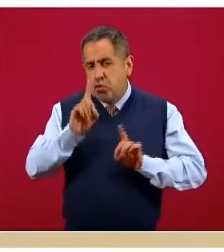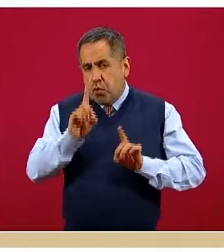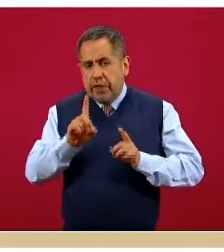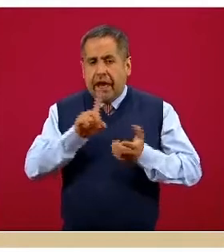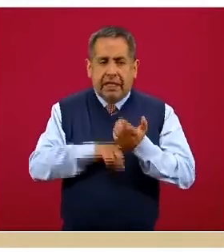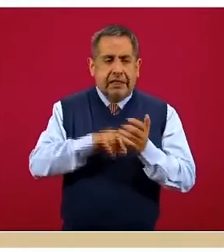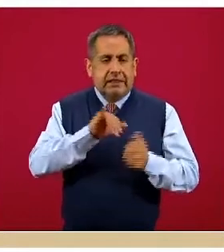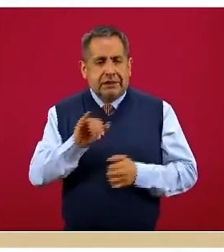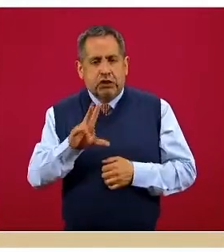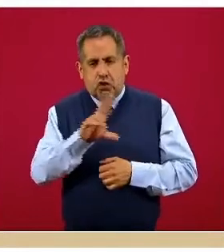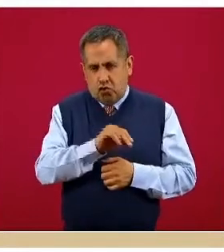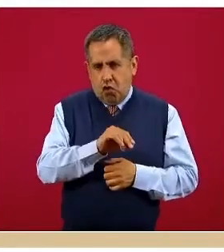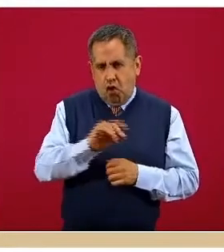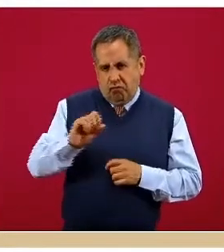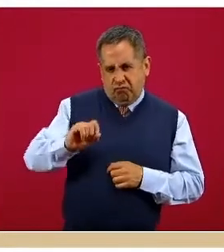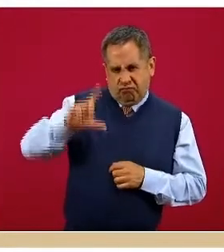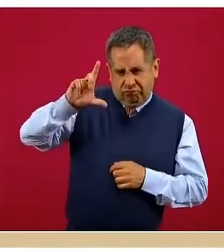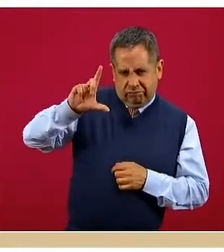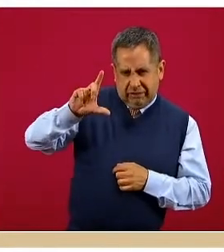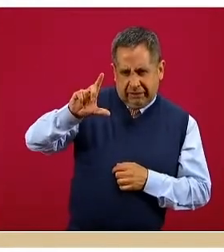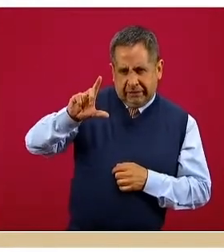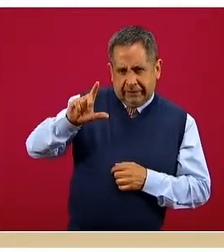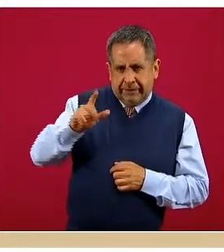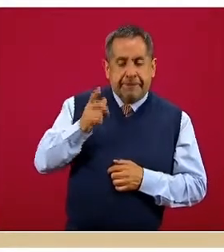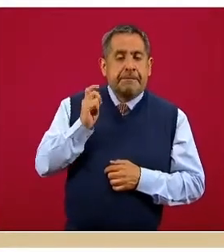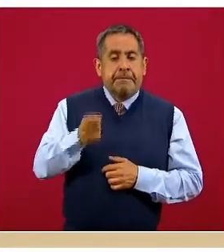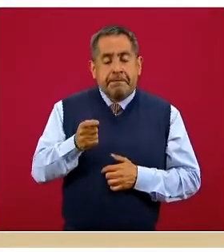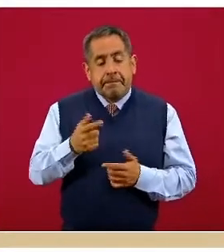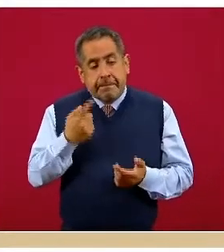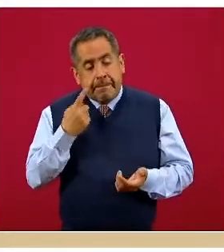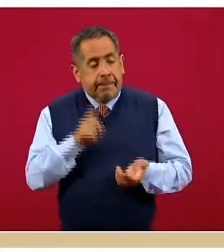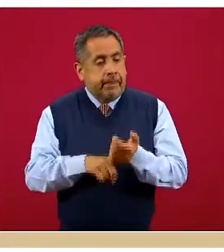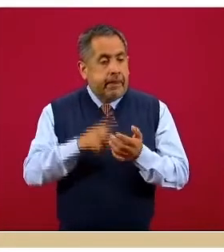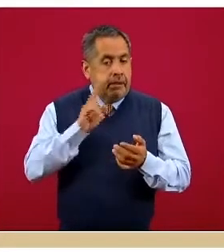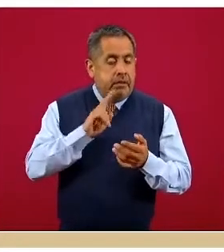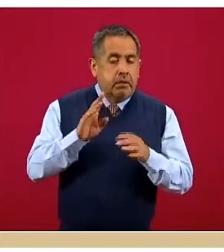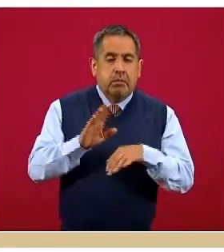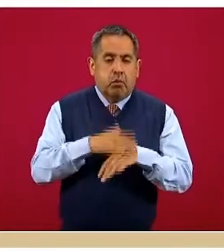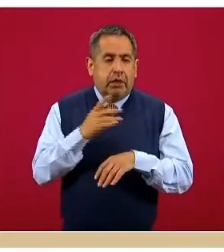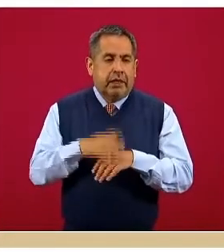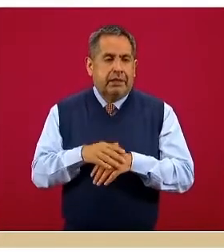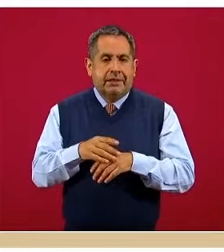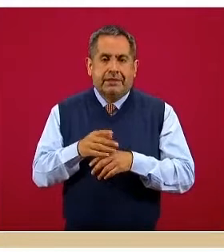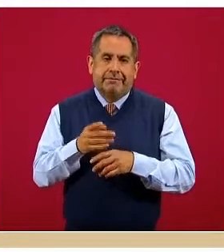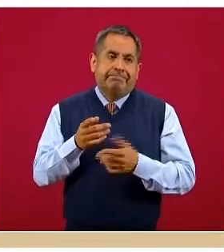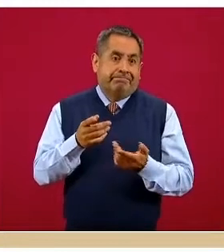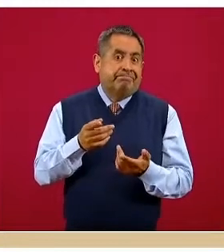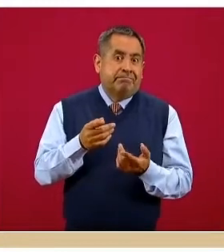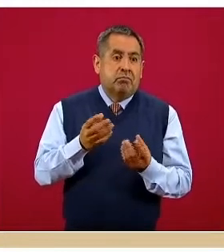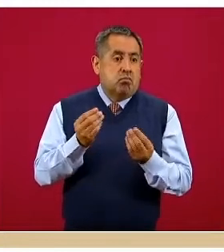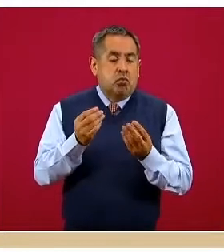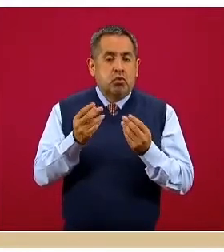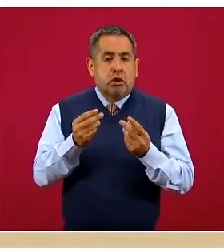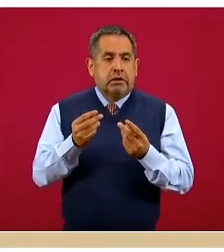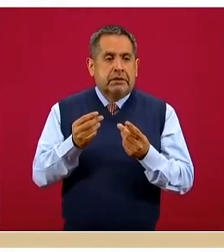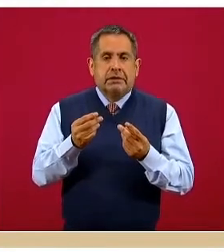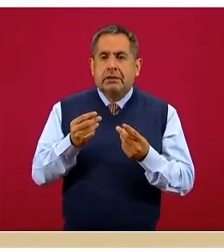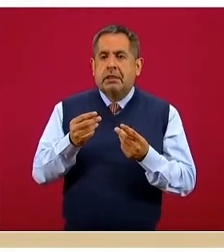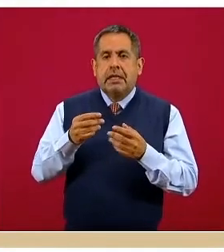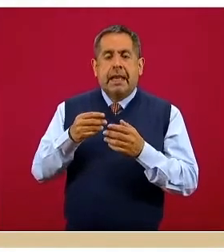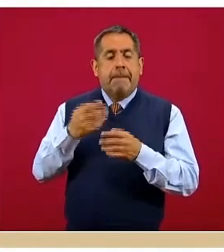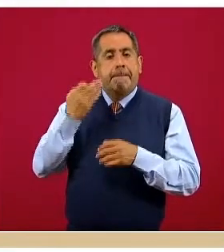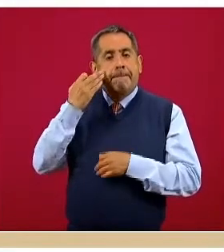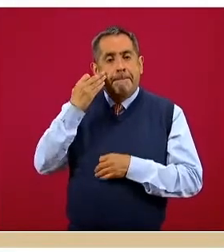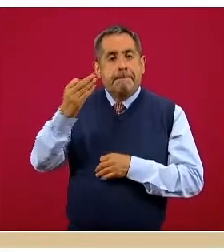de COVID-19, y esto tiene que ver también lógicamente con el ingreso ya importante a la temporada